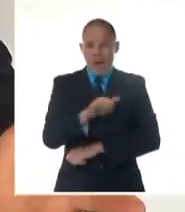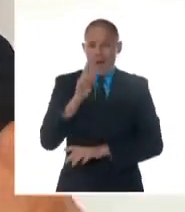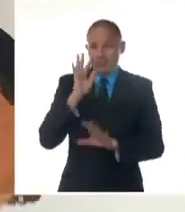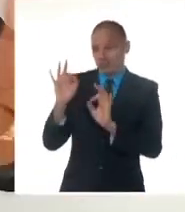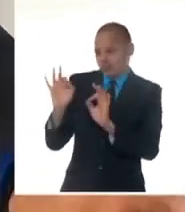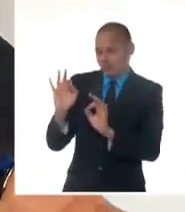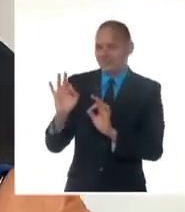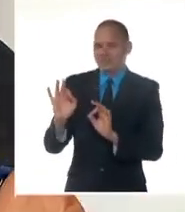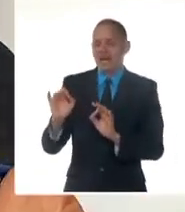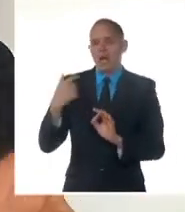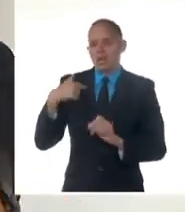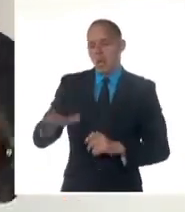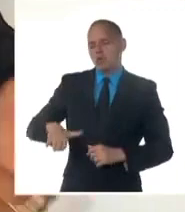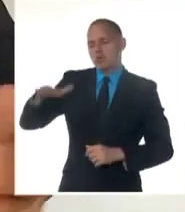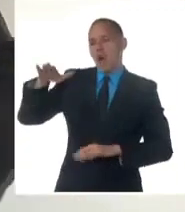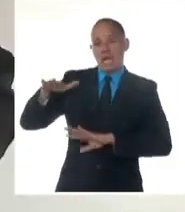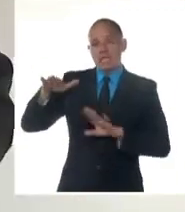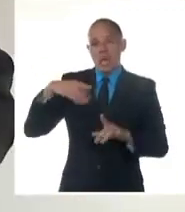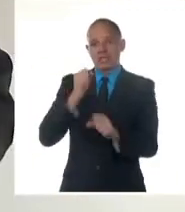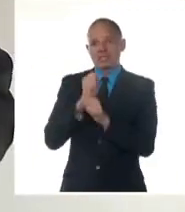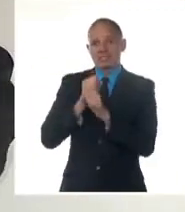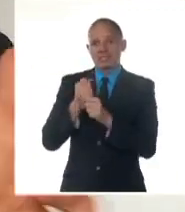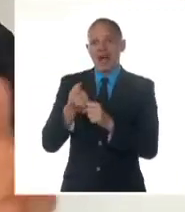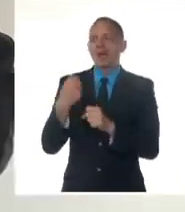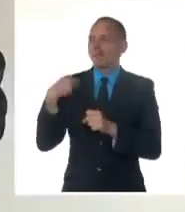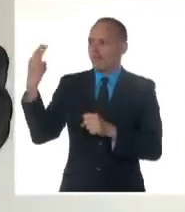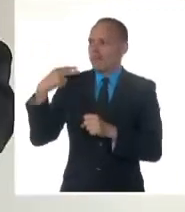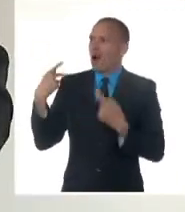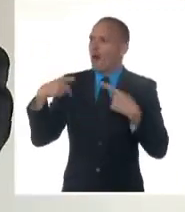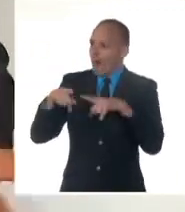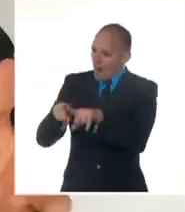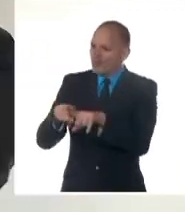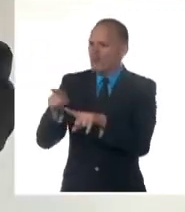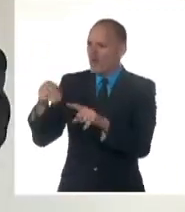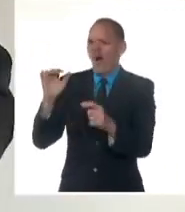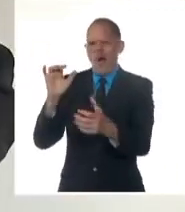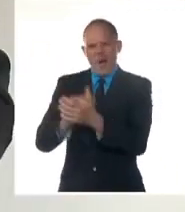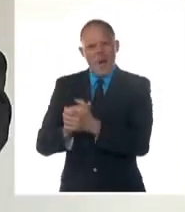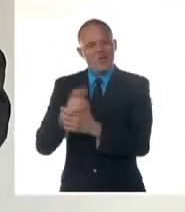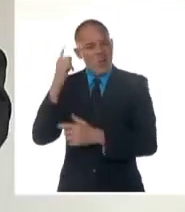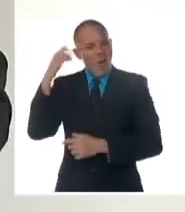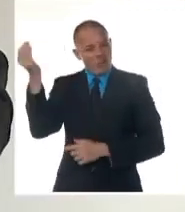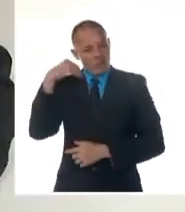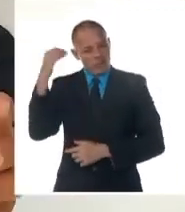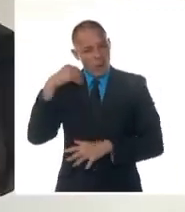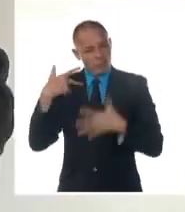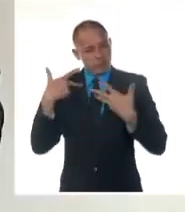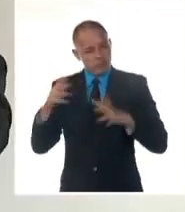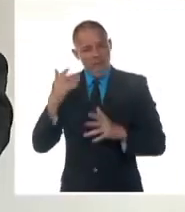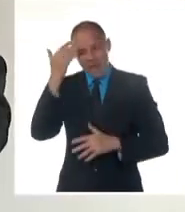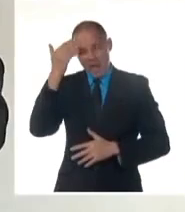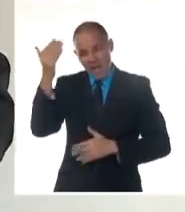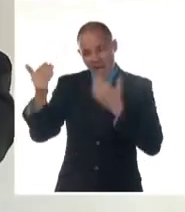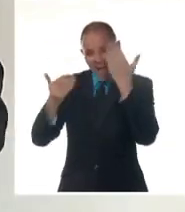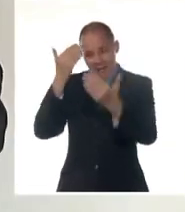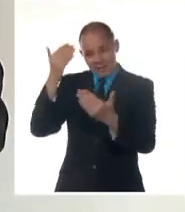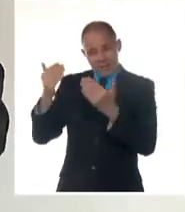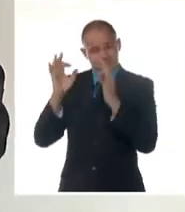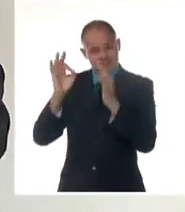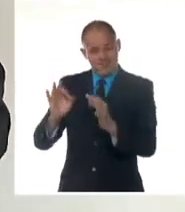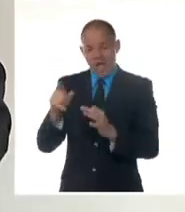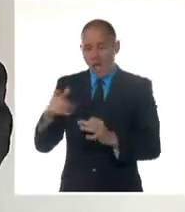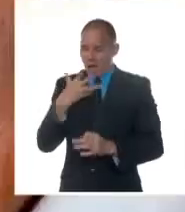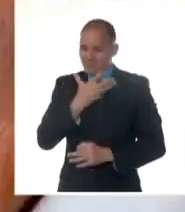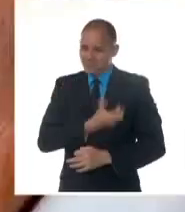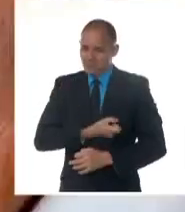trabajar junto a él, y no solo trabajar junto a él, sino que fue mi amigo y aprendí mucho al lado de Roberto Pacheco, y todos sentimos mucho esta